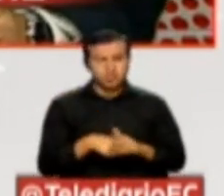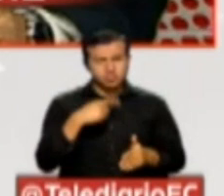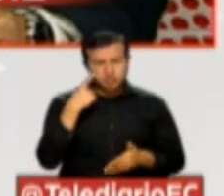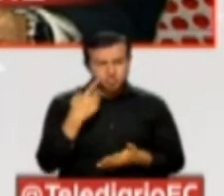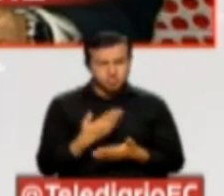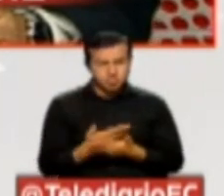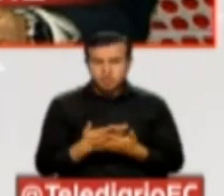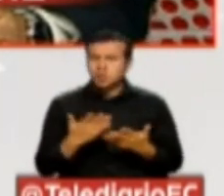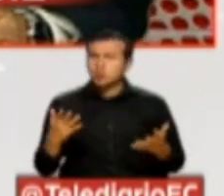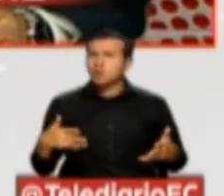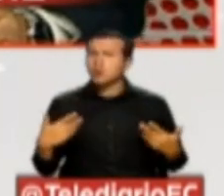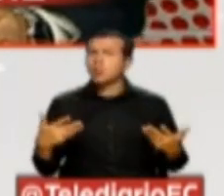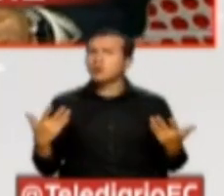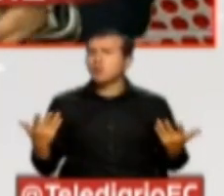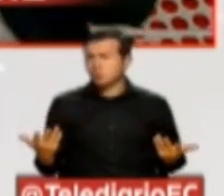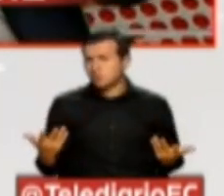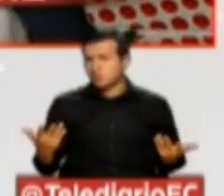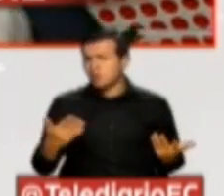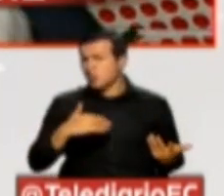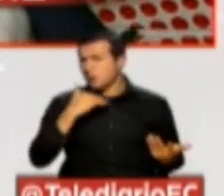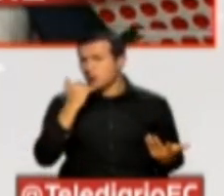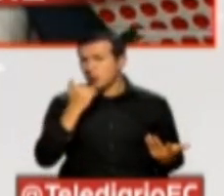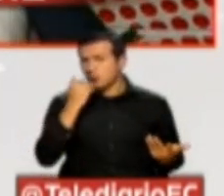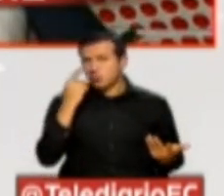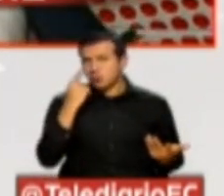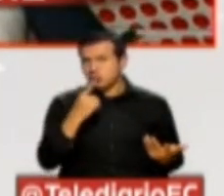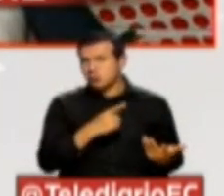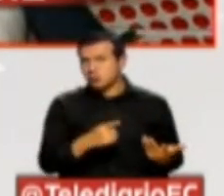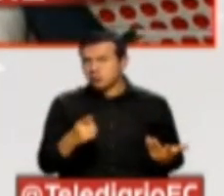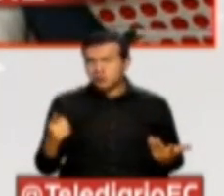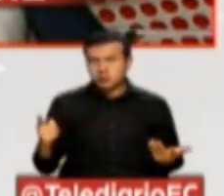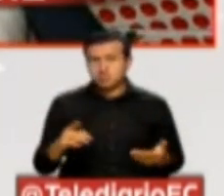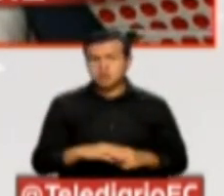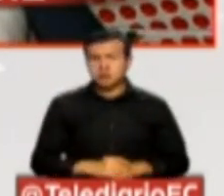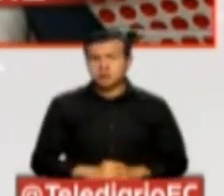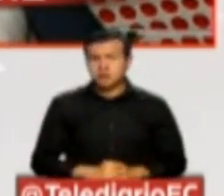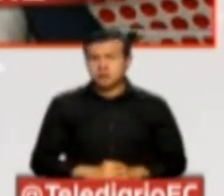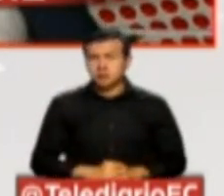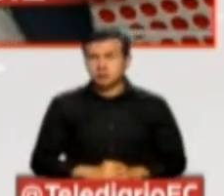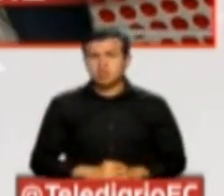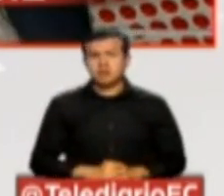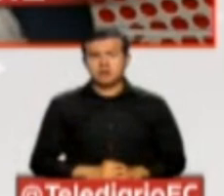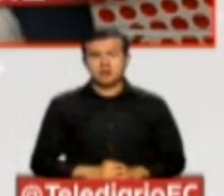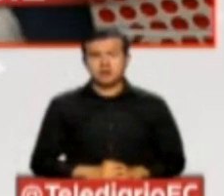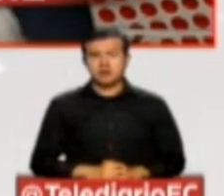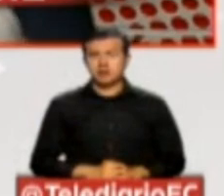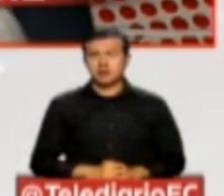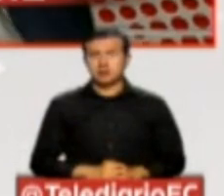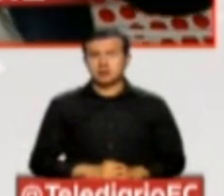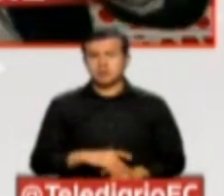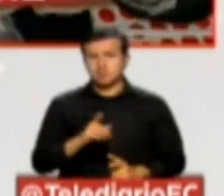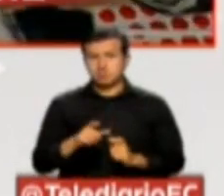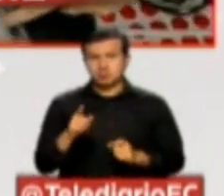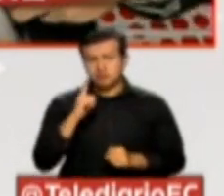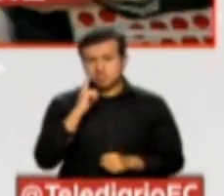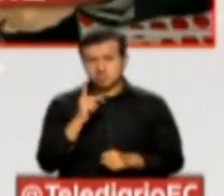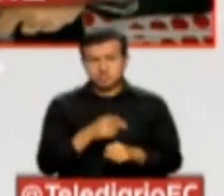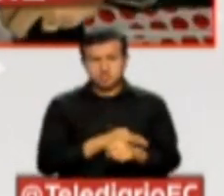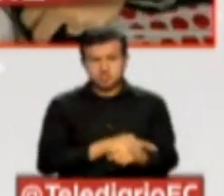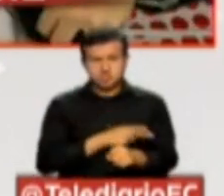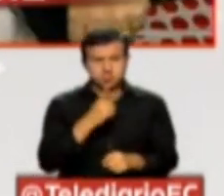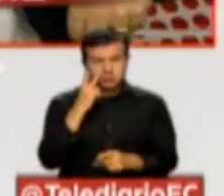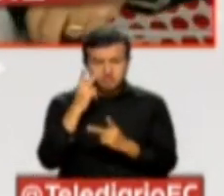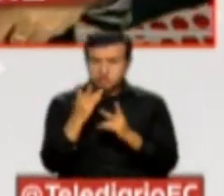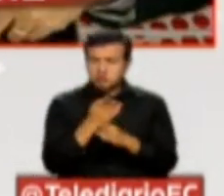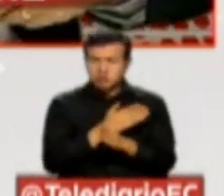Porque de alguna manera tenía que haber, bueno, alevosía parece evidente, pero no hay